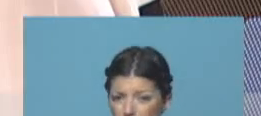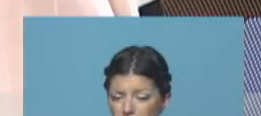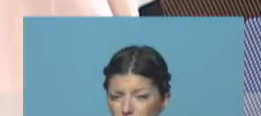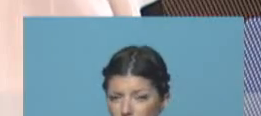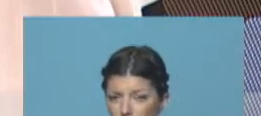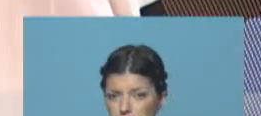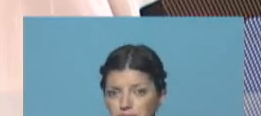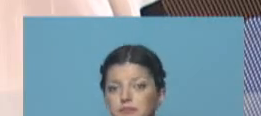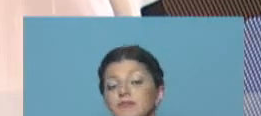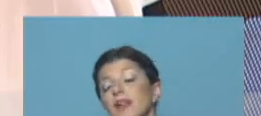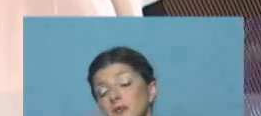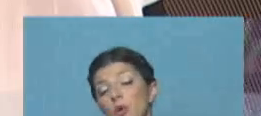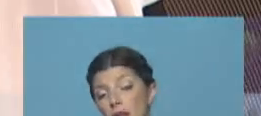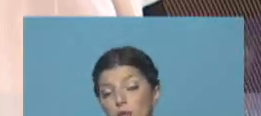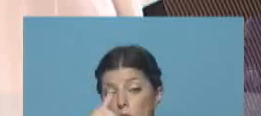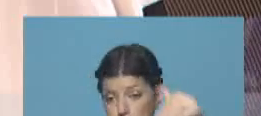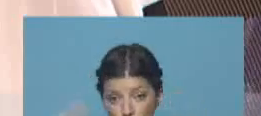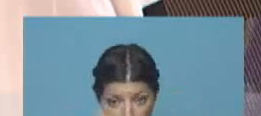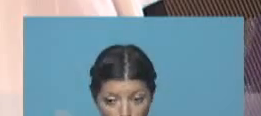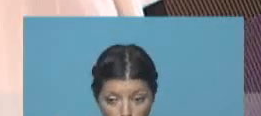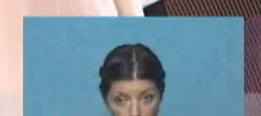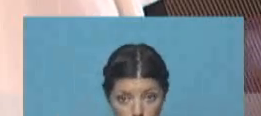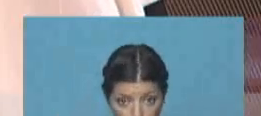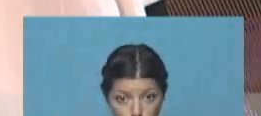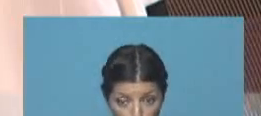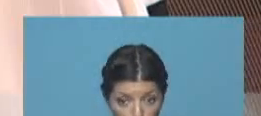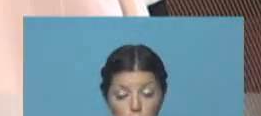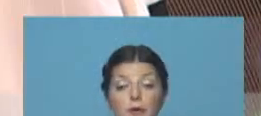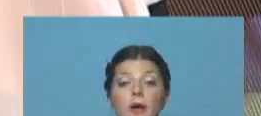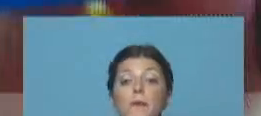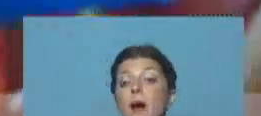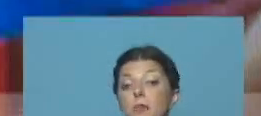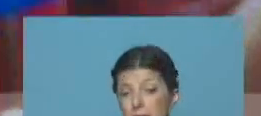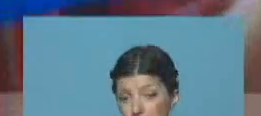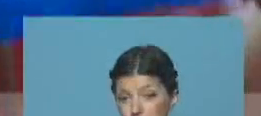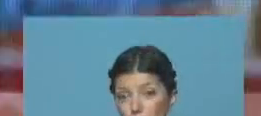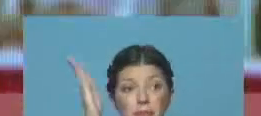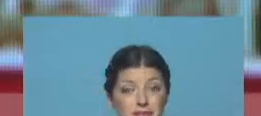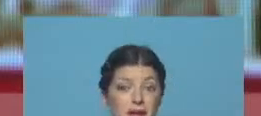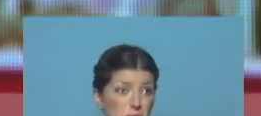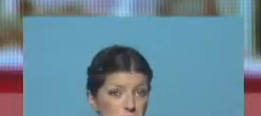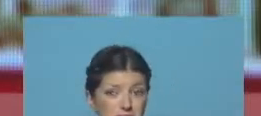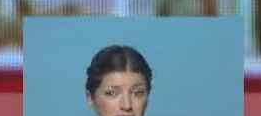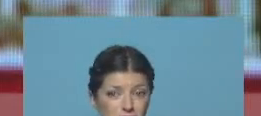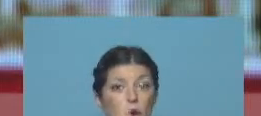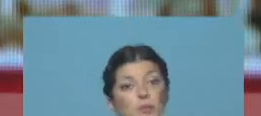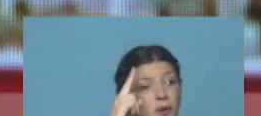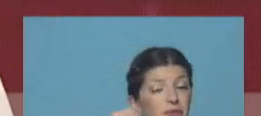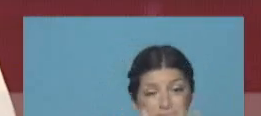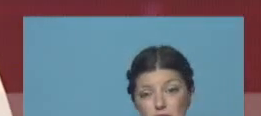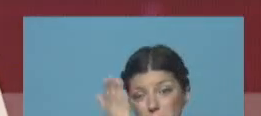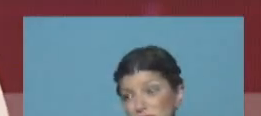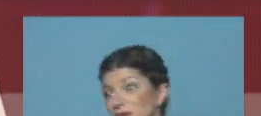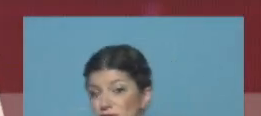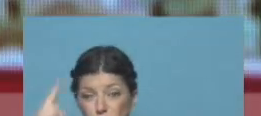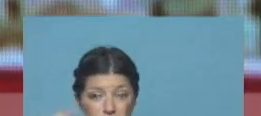dos elecciones, entre comillas, que se van a convocar, va a ganar con porcentajes soviéticos de votos. Uno ganará con el 95%, el otro con